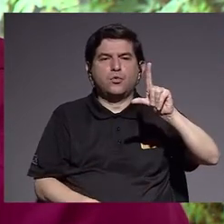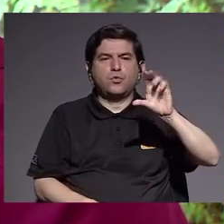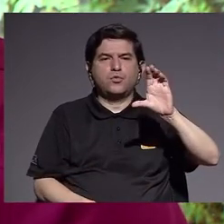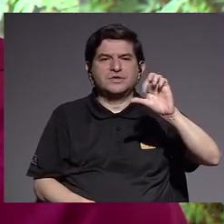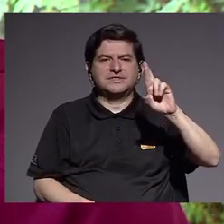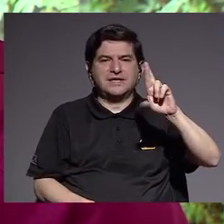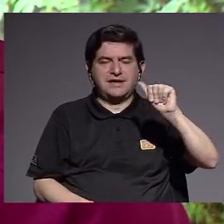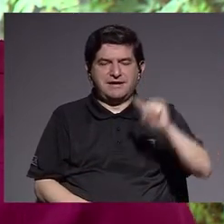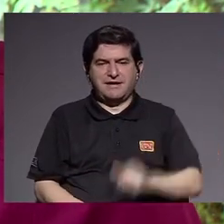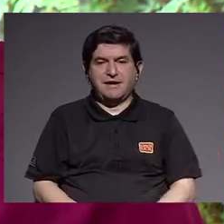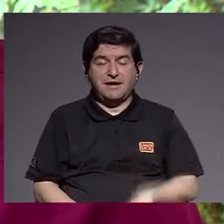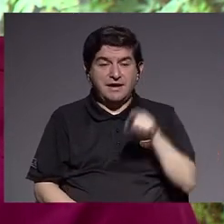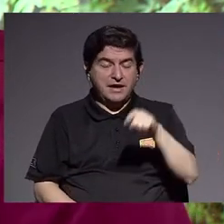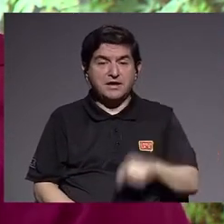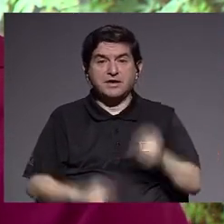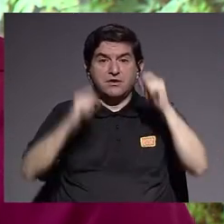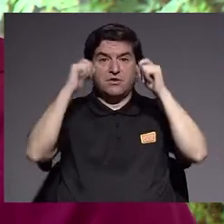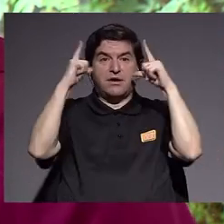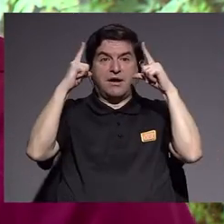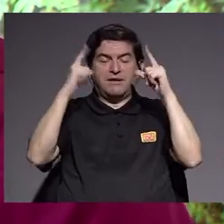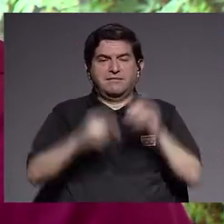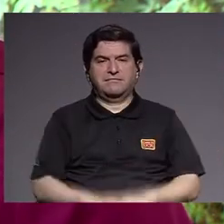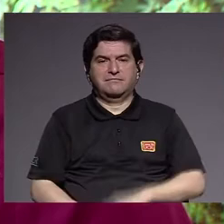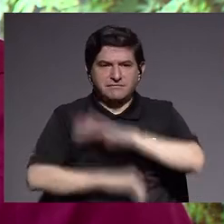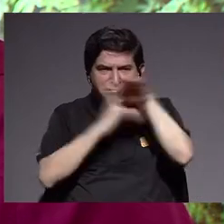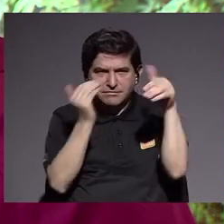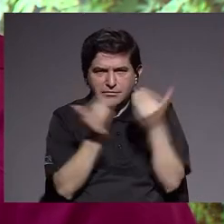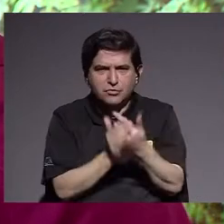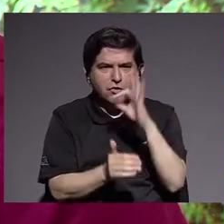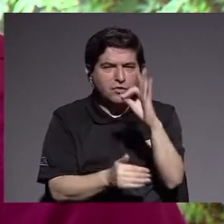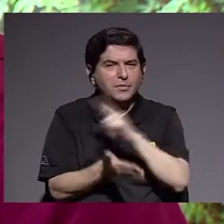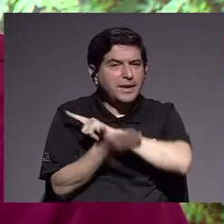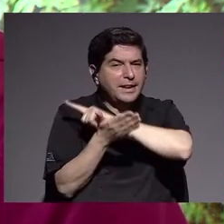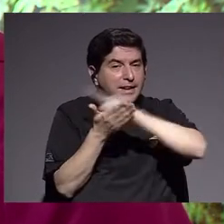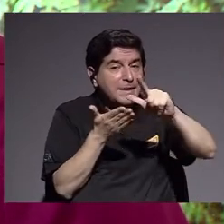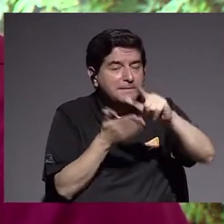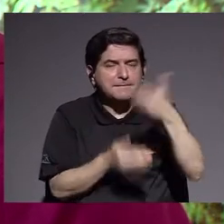bien implícito las propias intentar es por ejemplo somos